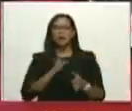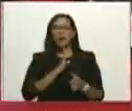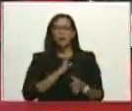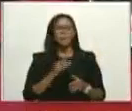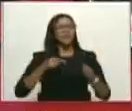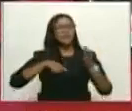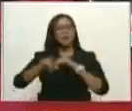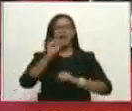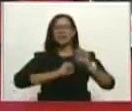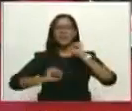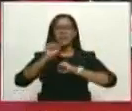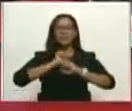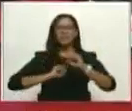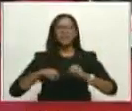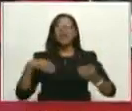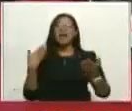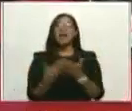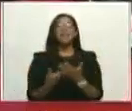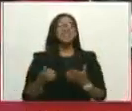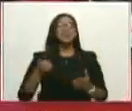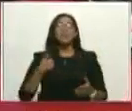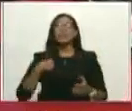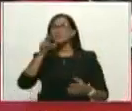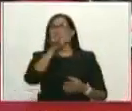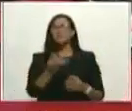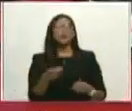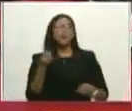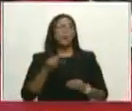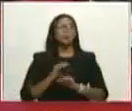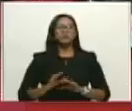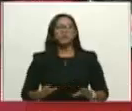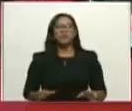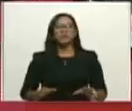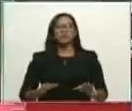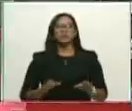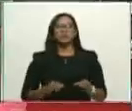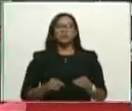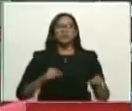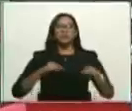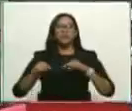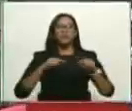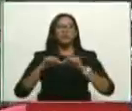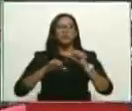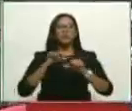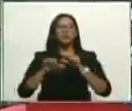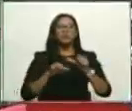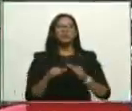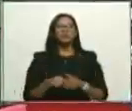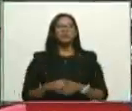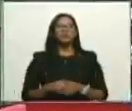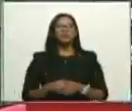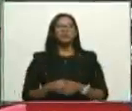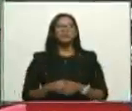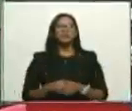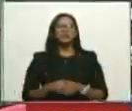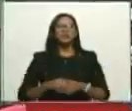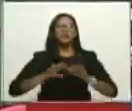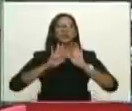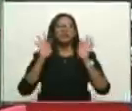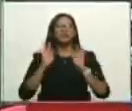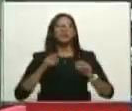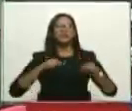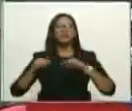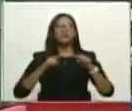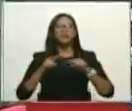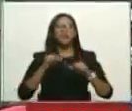a defenderla ante quien sea y como sea, pues. El método de la dirección colectiva, lo que dice Diosdado. El método de la